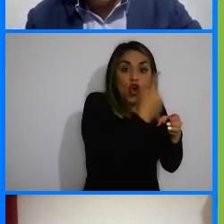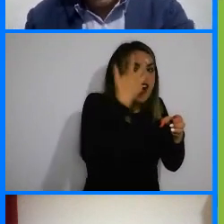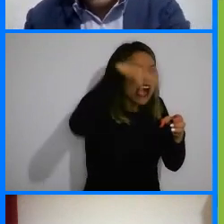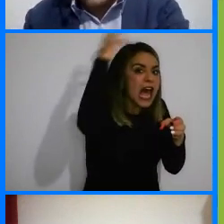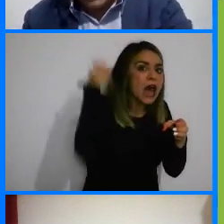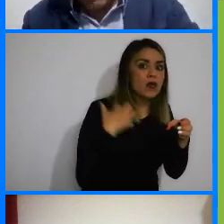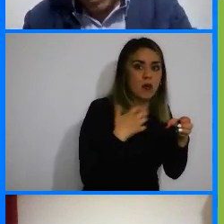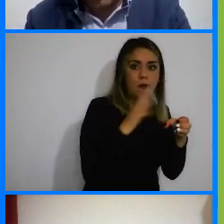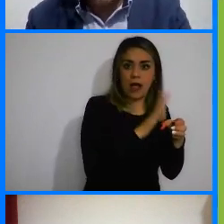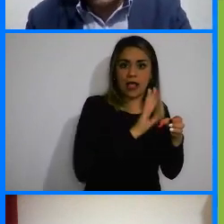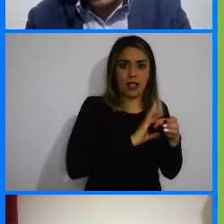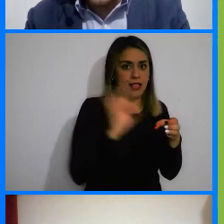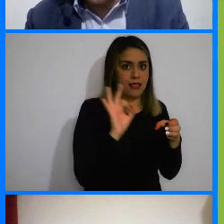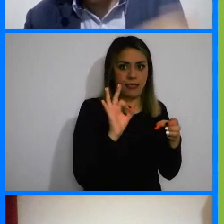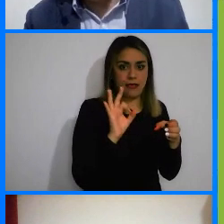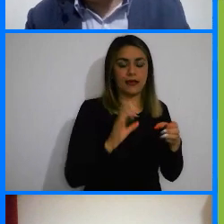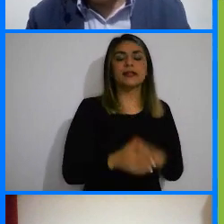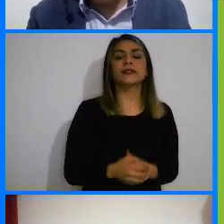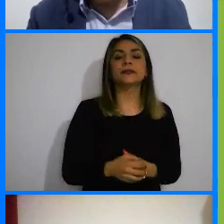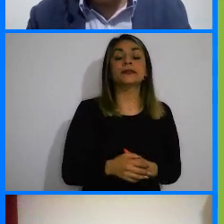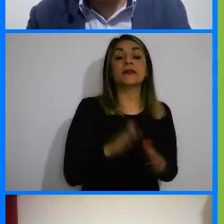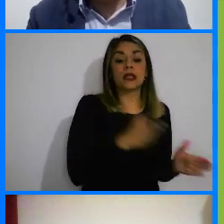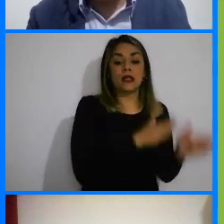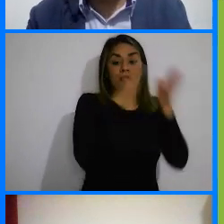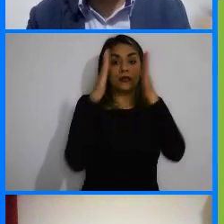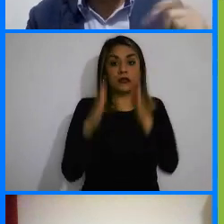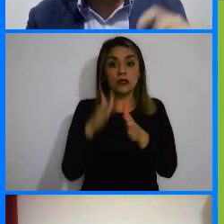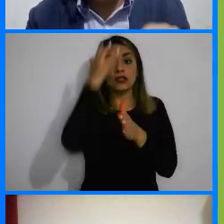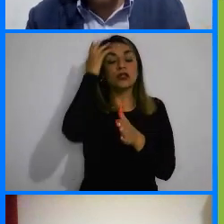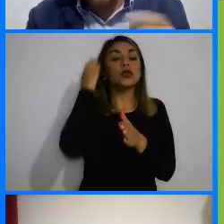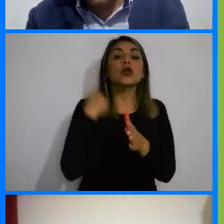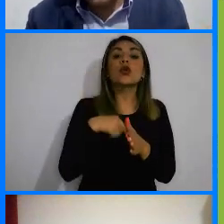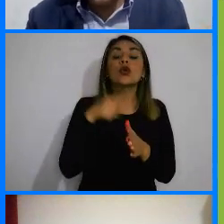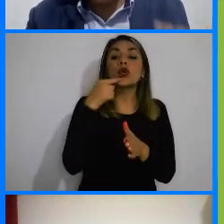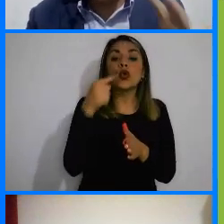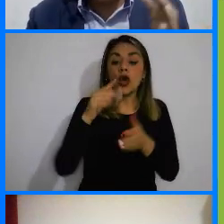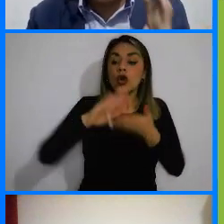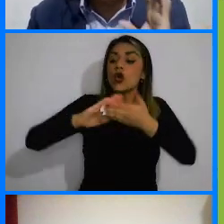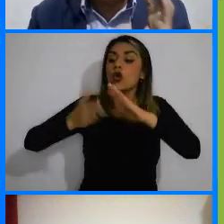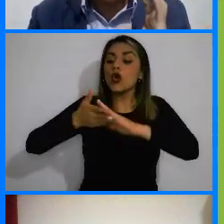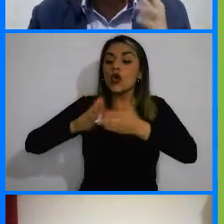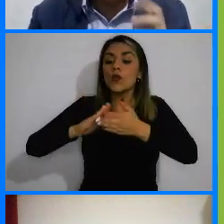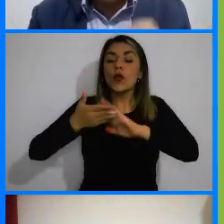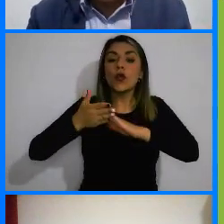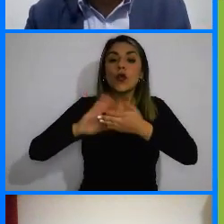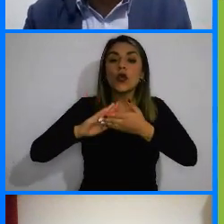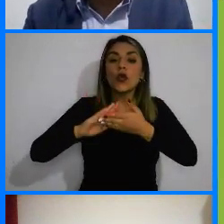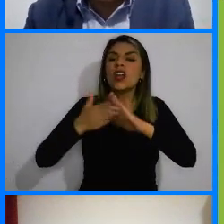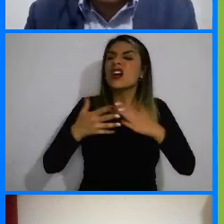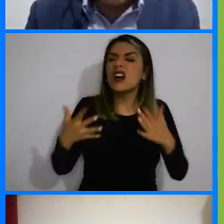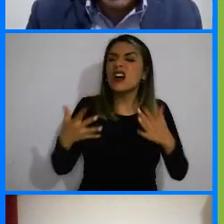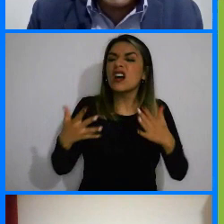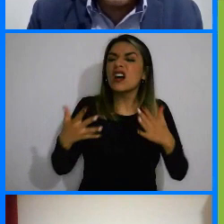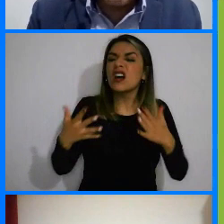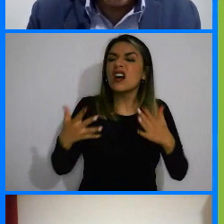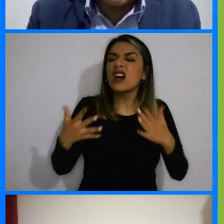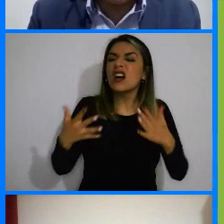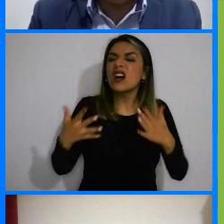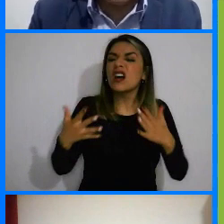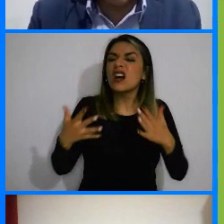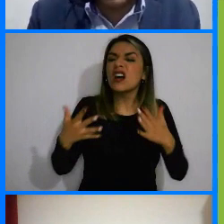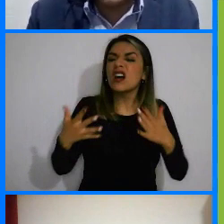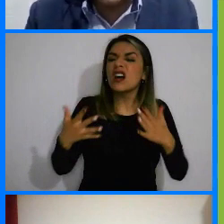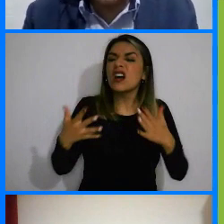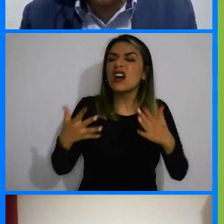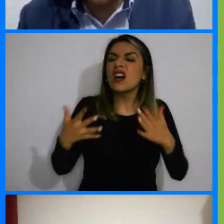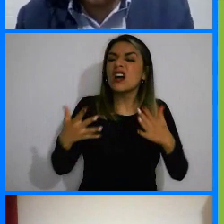¿sí? No hay más nada por ahí. Y cuando yo hablo de población, cuando hablo de comunidad, entonces yo ya estoy hablando de leones, pero